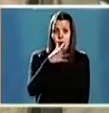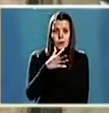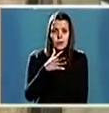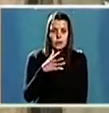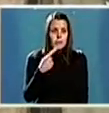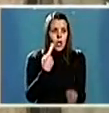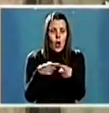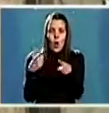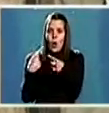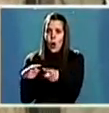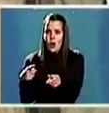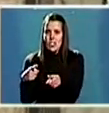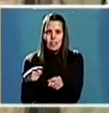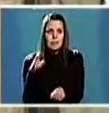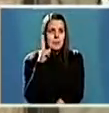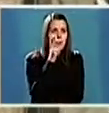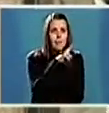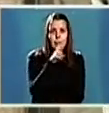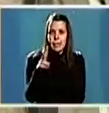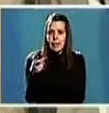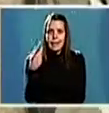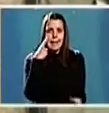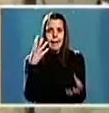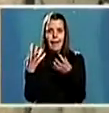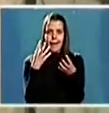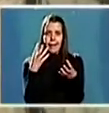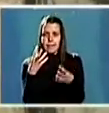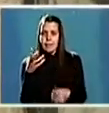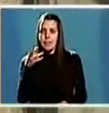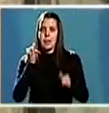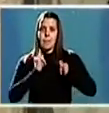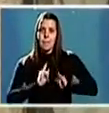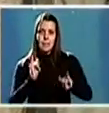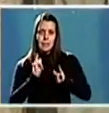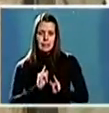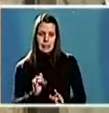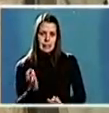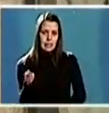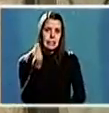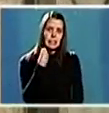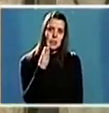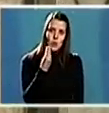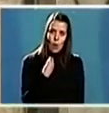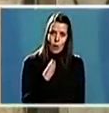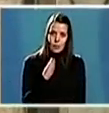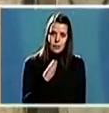ves unha serie de cousas, arte, das o paseo, a comida,